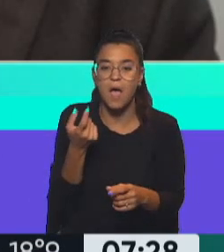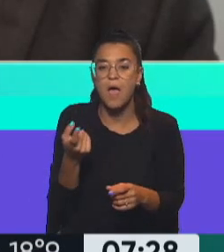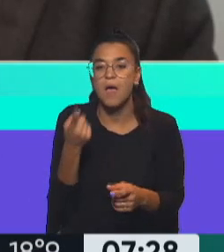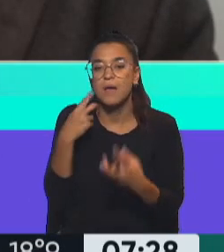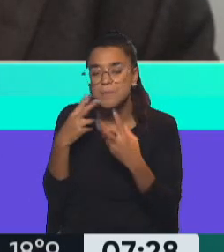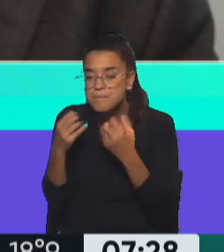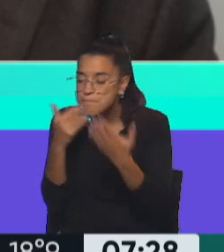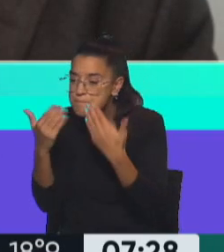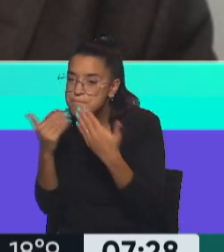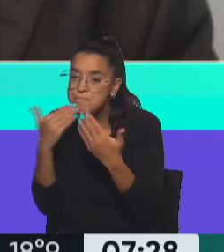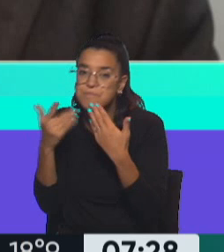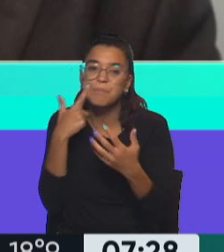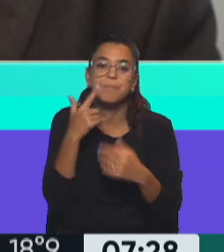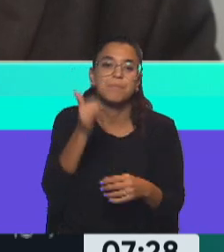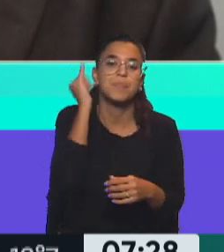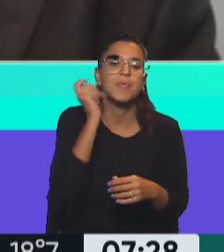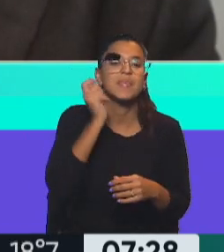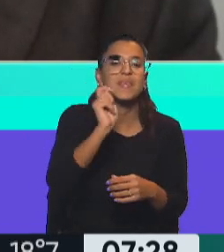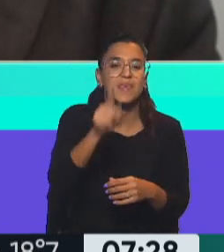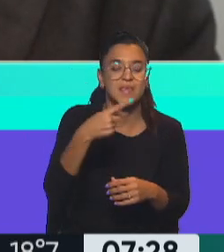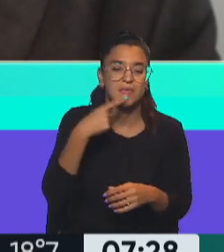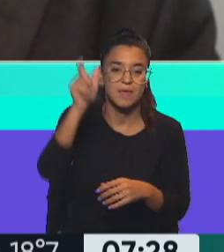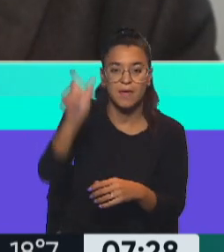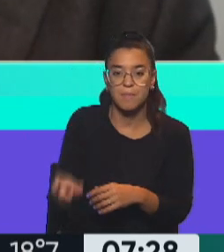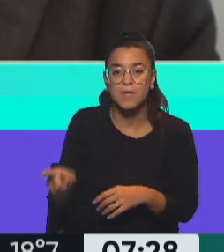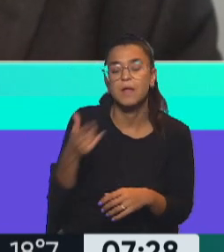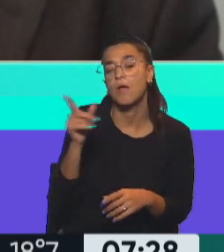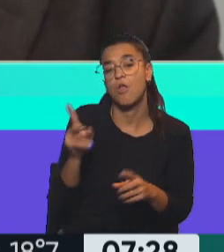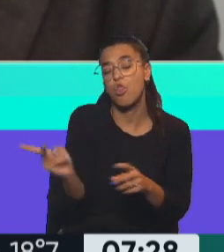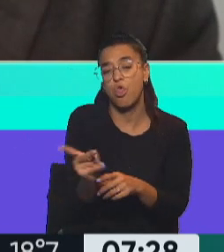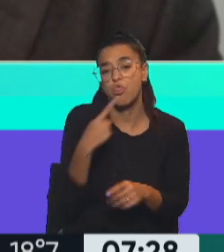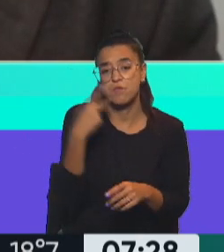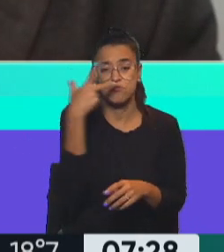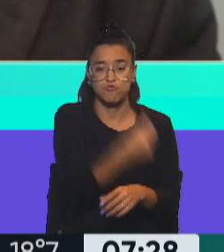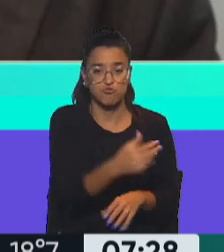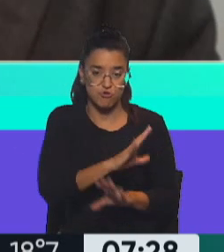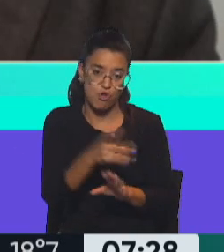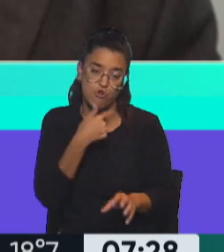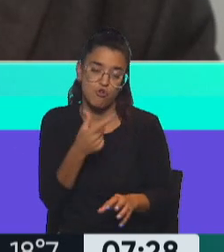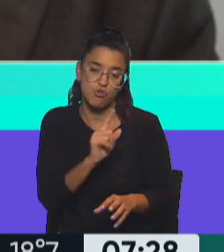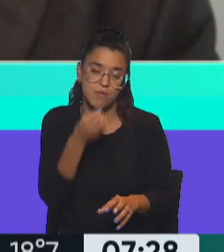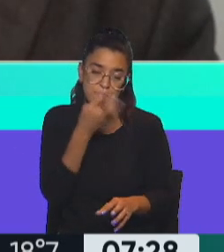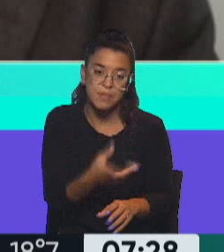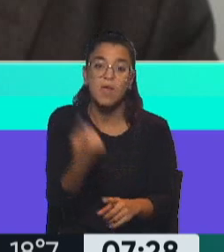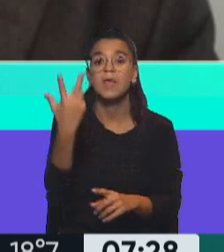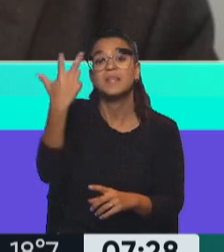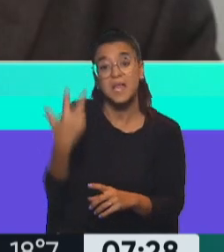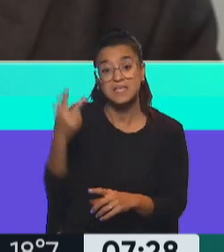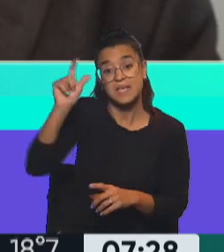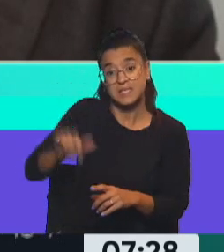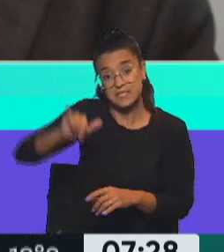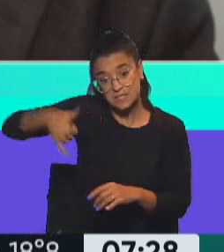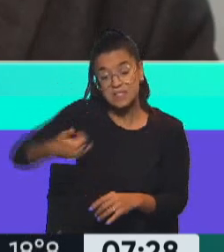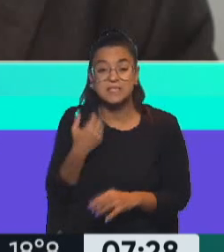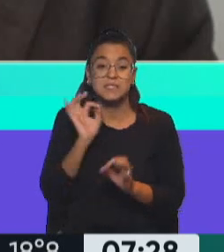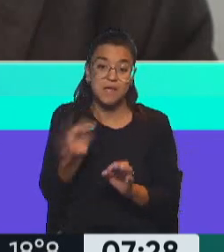personas identificadas en los videos, las 2 se negaron a declarar. Hay una tercera que se puso a derecho, que